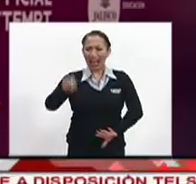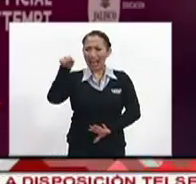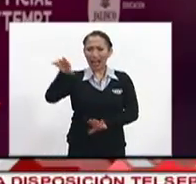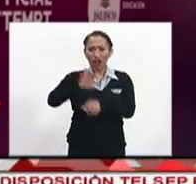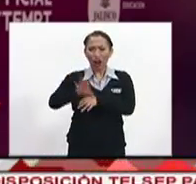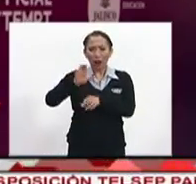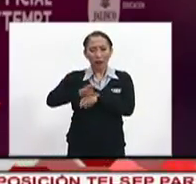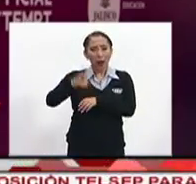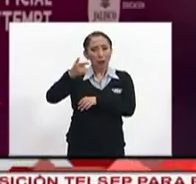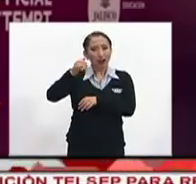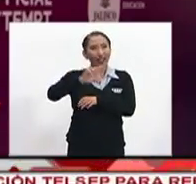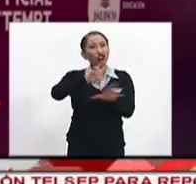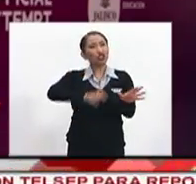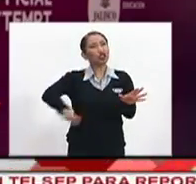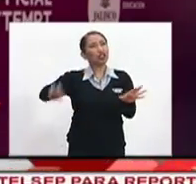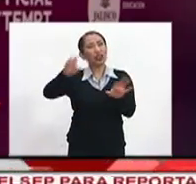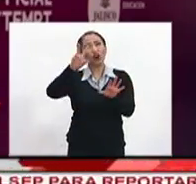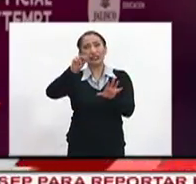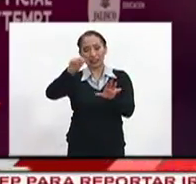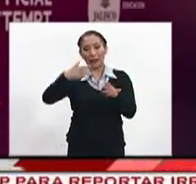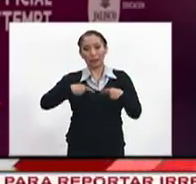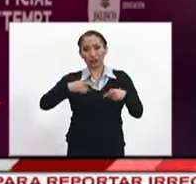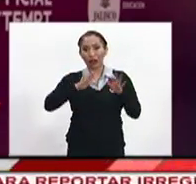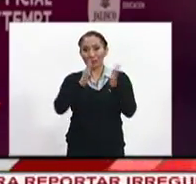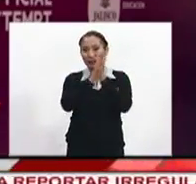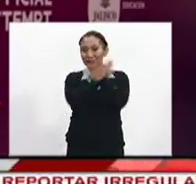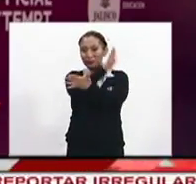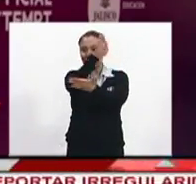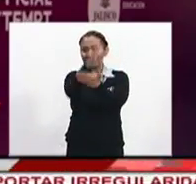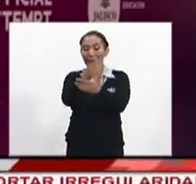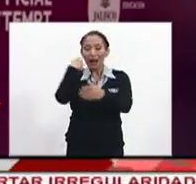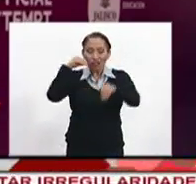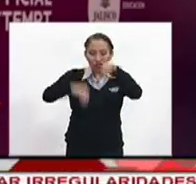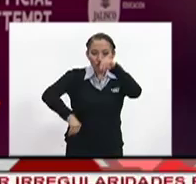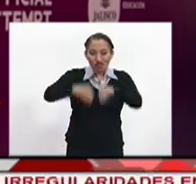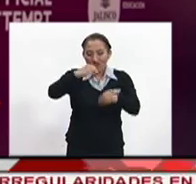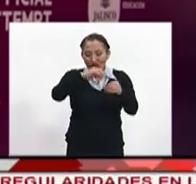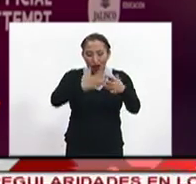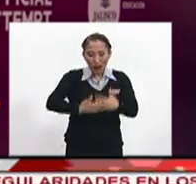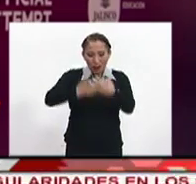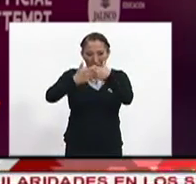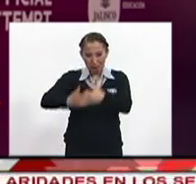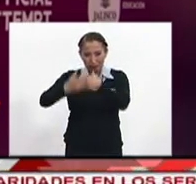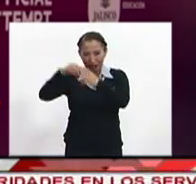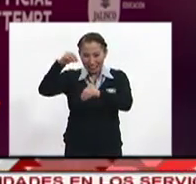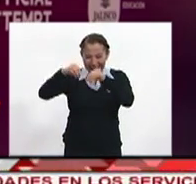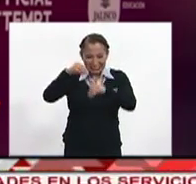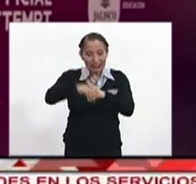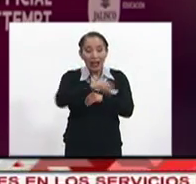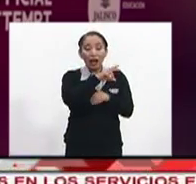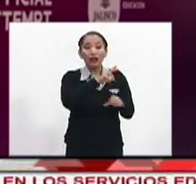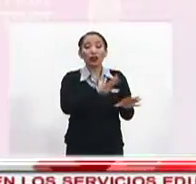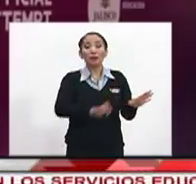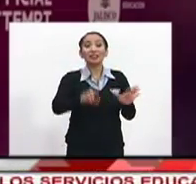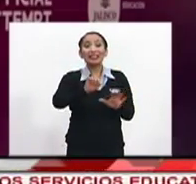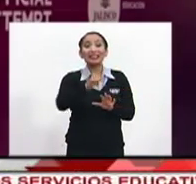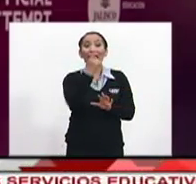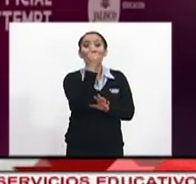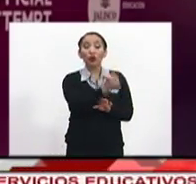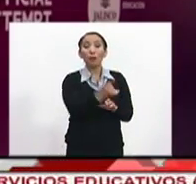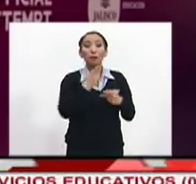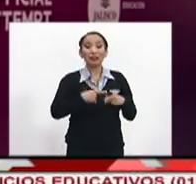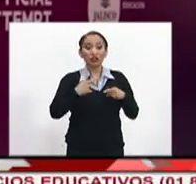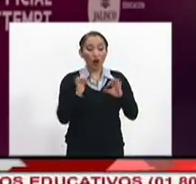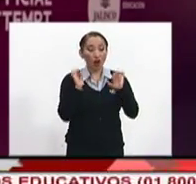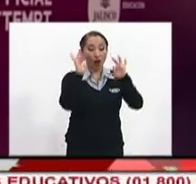Colombia. Bogotá tenía 880 participantes. En esta ocasión, Talentland logra 971 participantes.